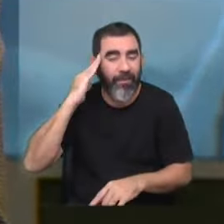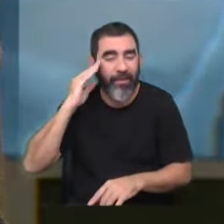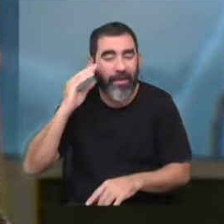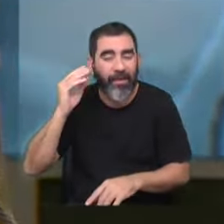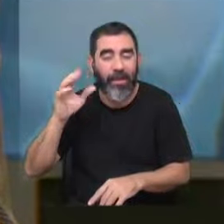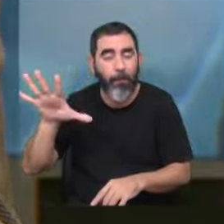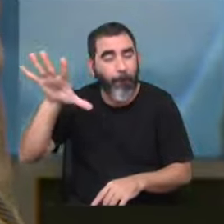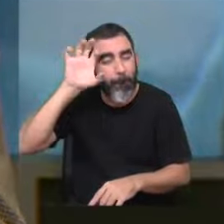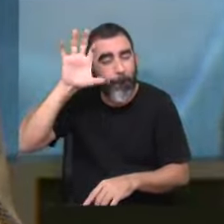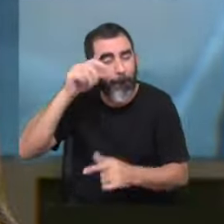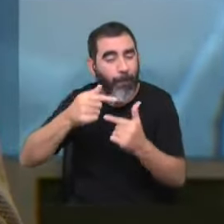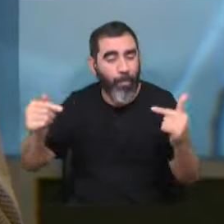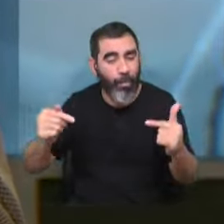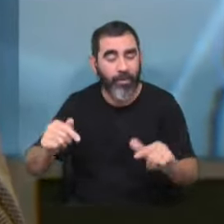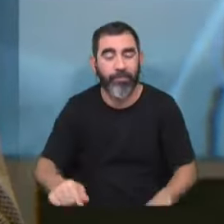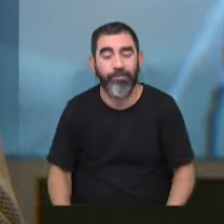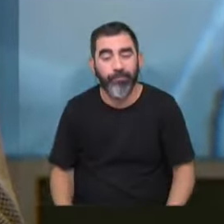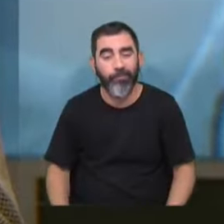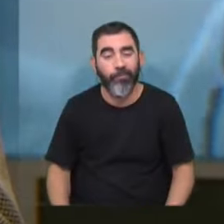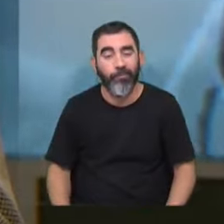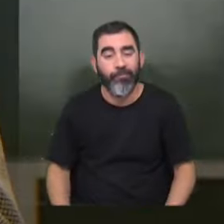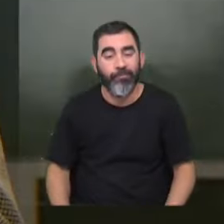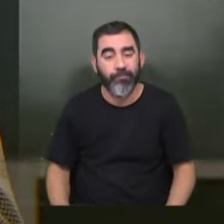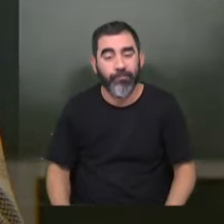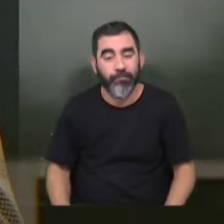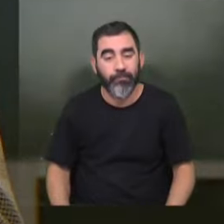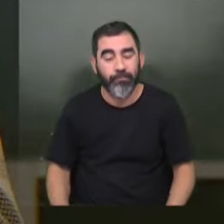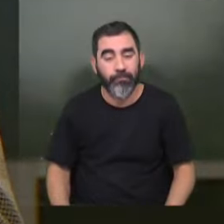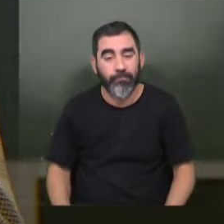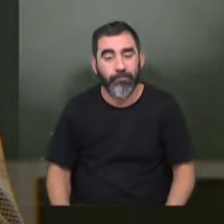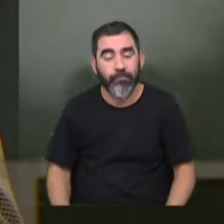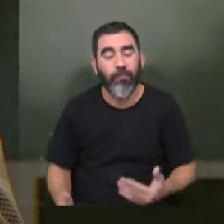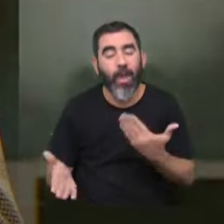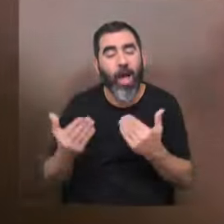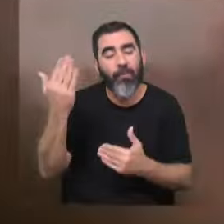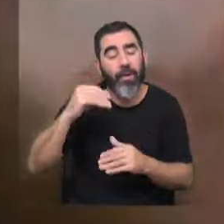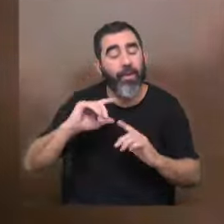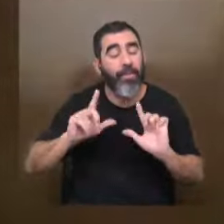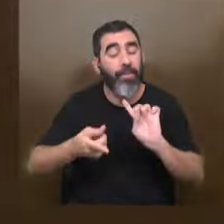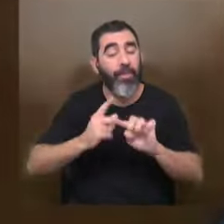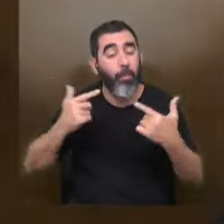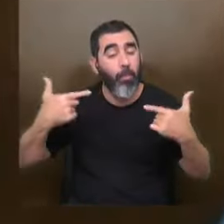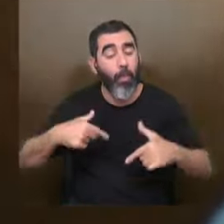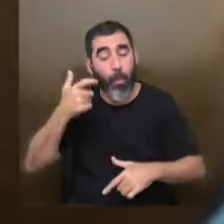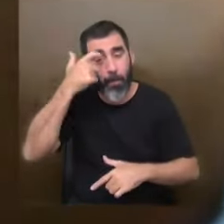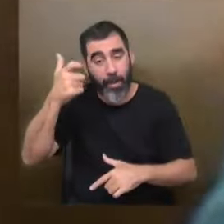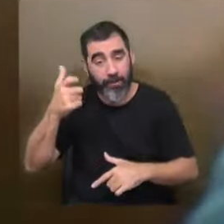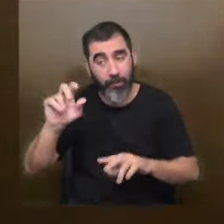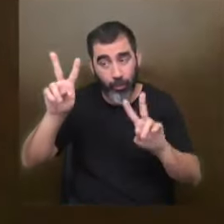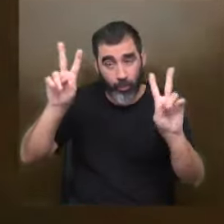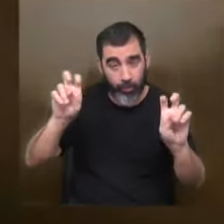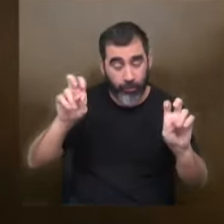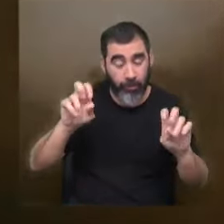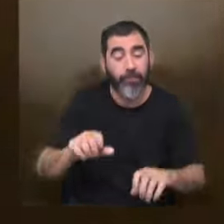de memoria. Exacto, sí, o la tabla periódica. Exactamente. Sí. Vos hablaste hace un rato de diplomacia científica, que es una de las patas de esto, ¿no? Es